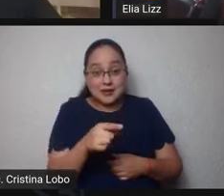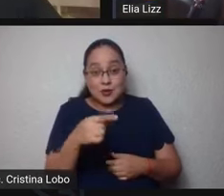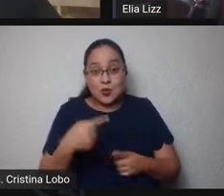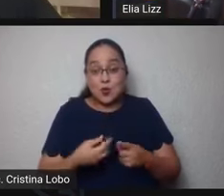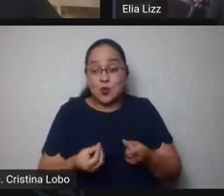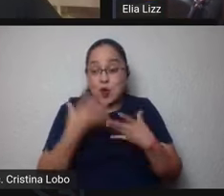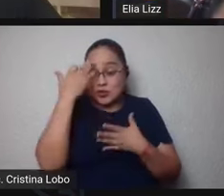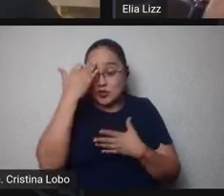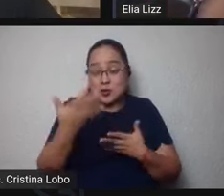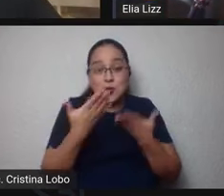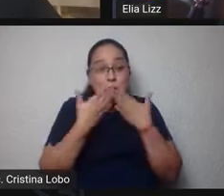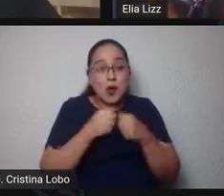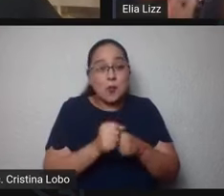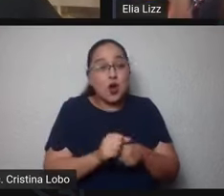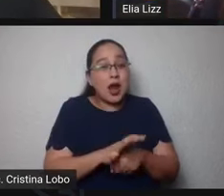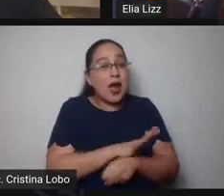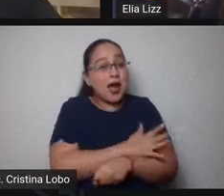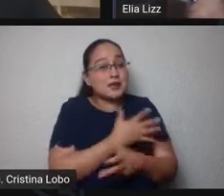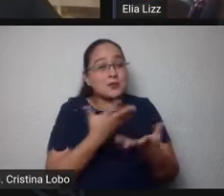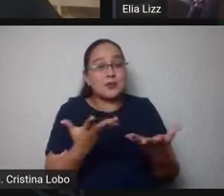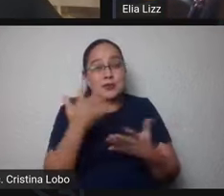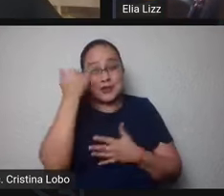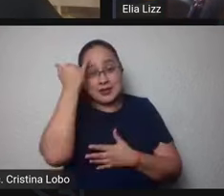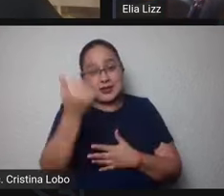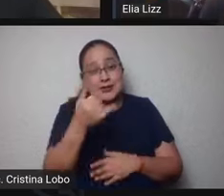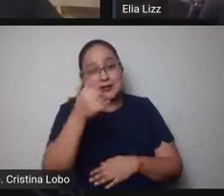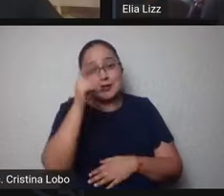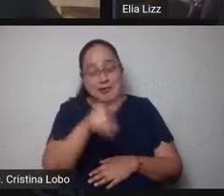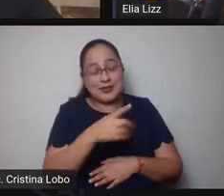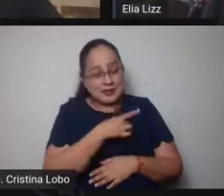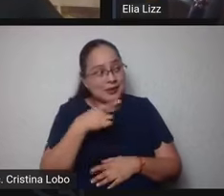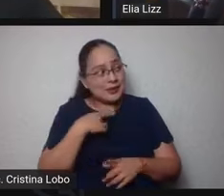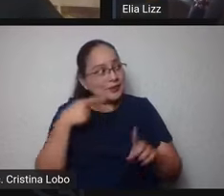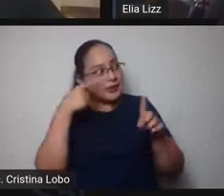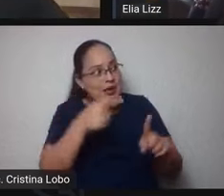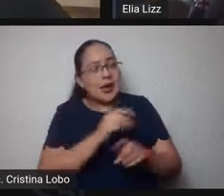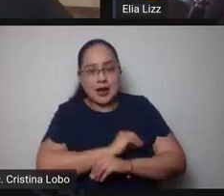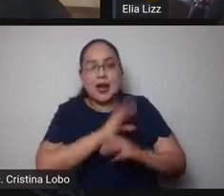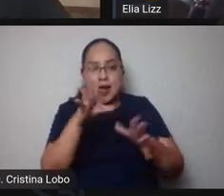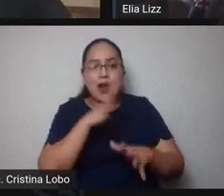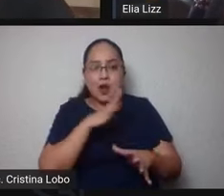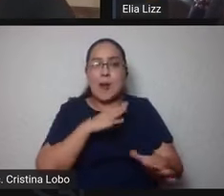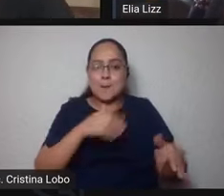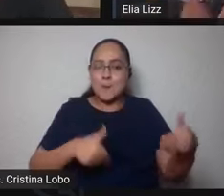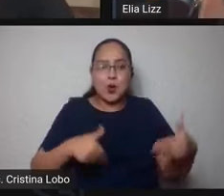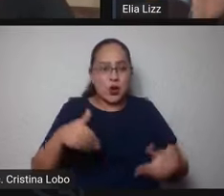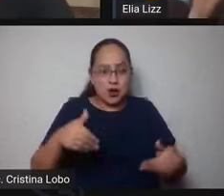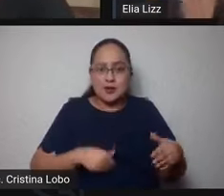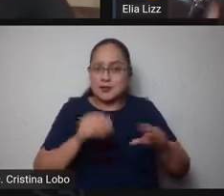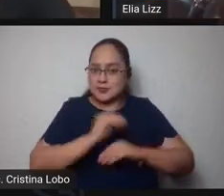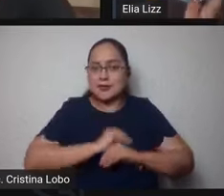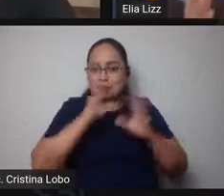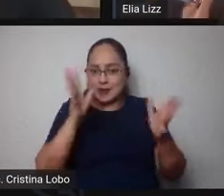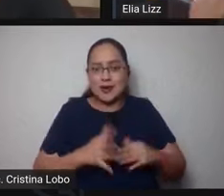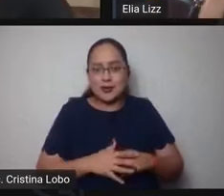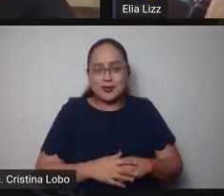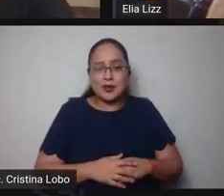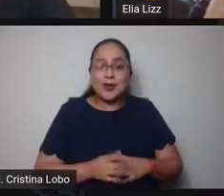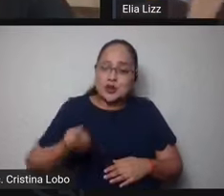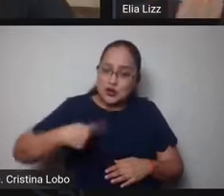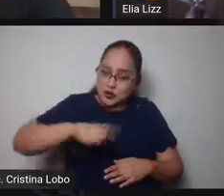no tienes un orgasmo? Yo creo que sí debemos de quitar ese mal humor, ¿no? O sea, sí me queda claro que tenemos